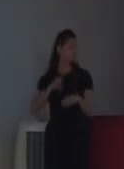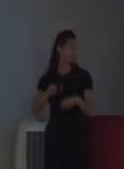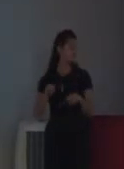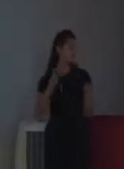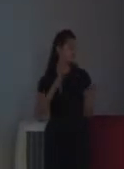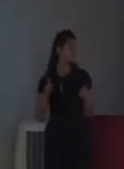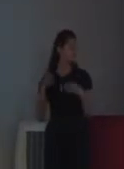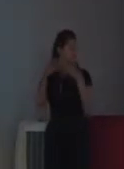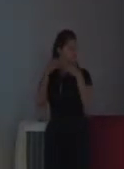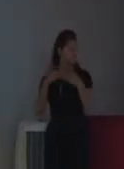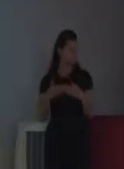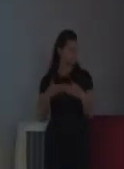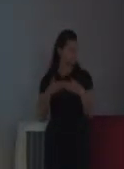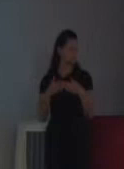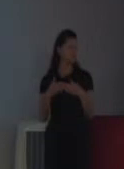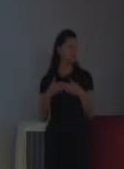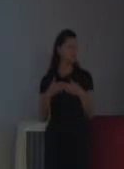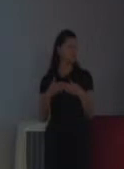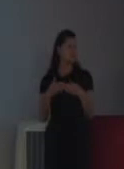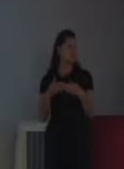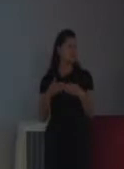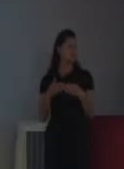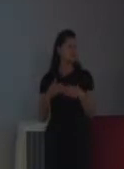Naciones Unidas, ratificada por Colombia.